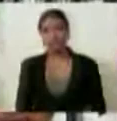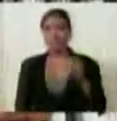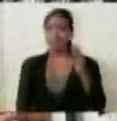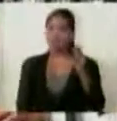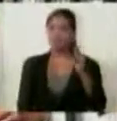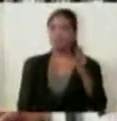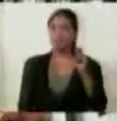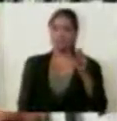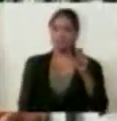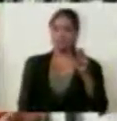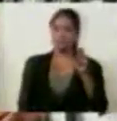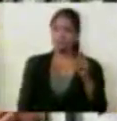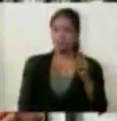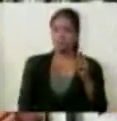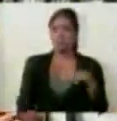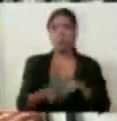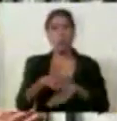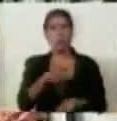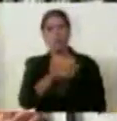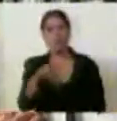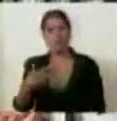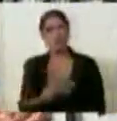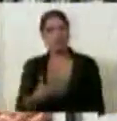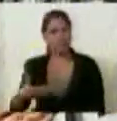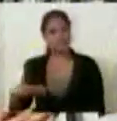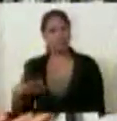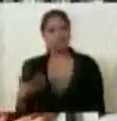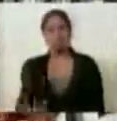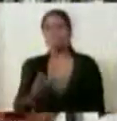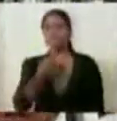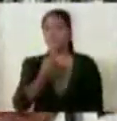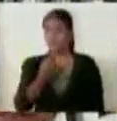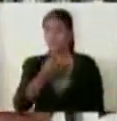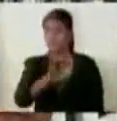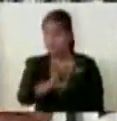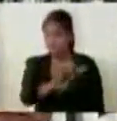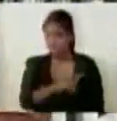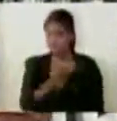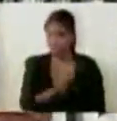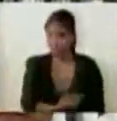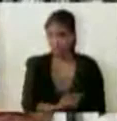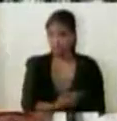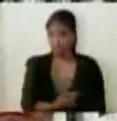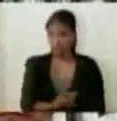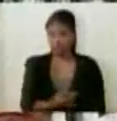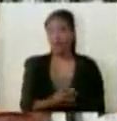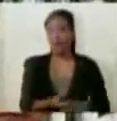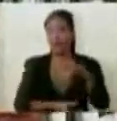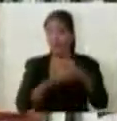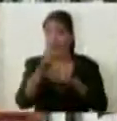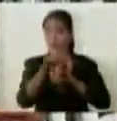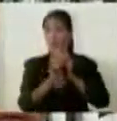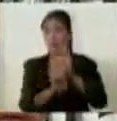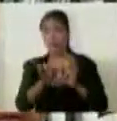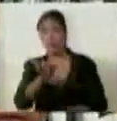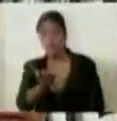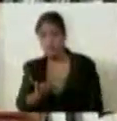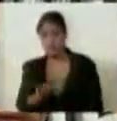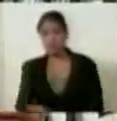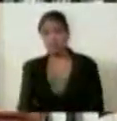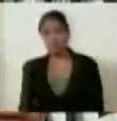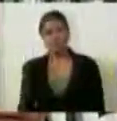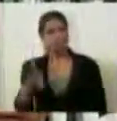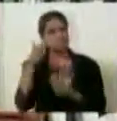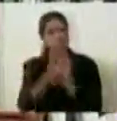constitución, porque ellos querían, manifestado por ellos mismos, una Asamblea Nacional Constituyente